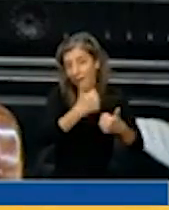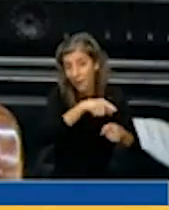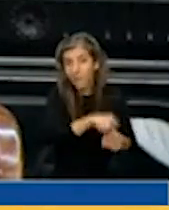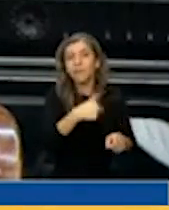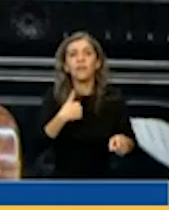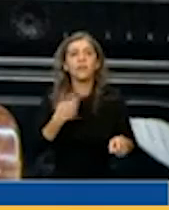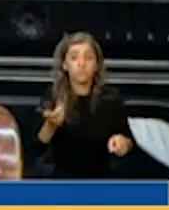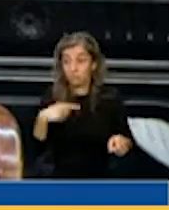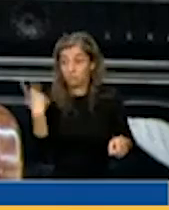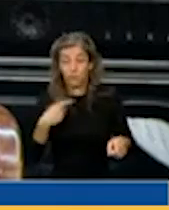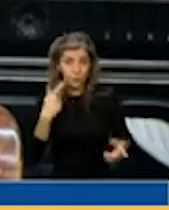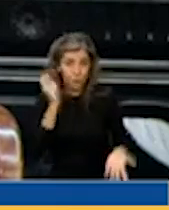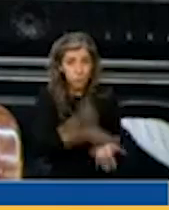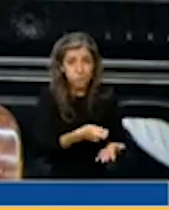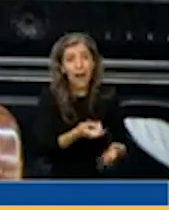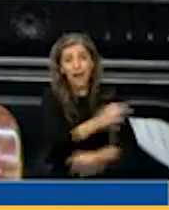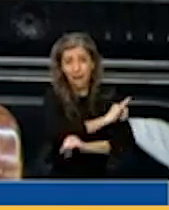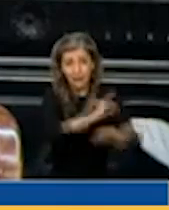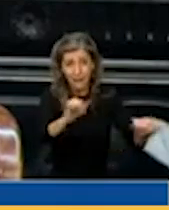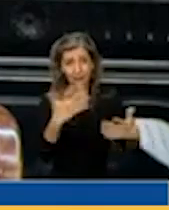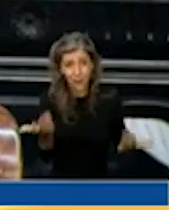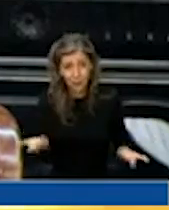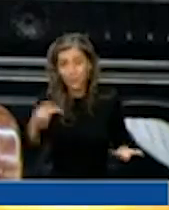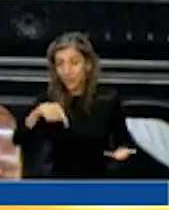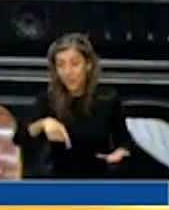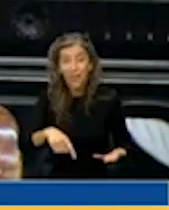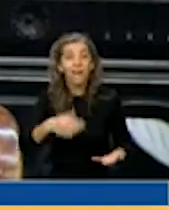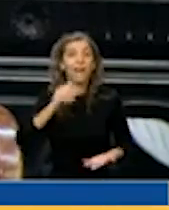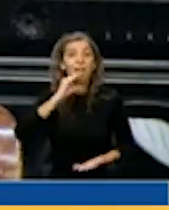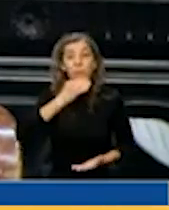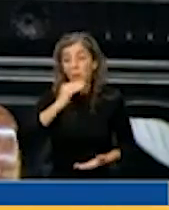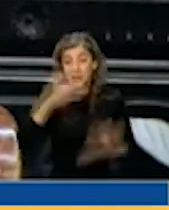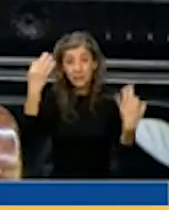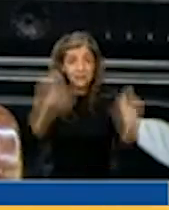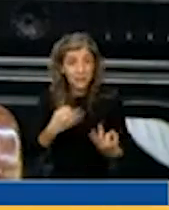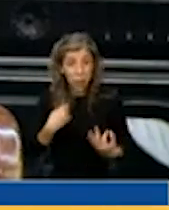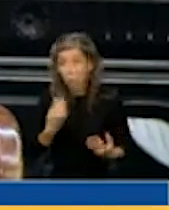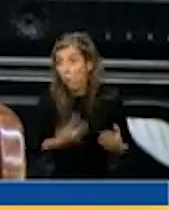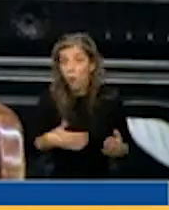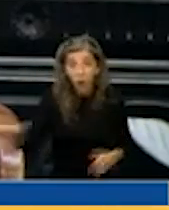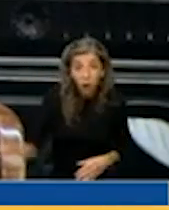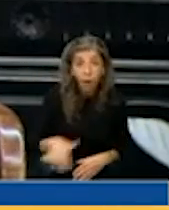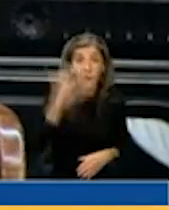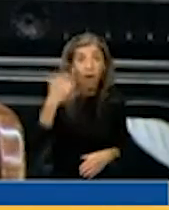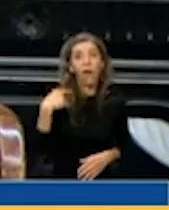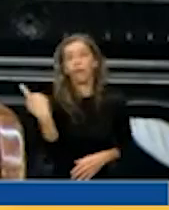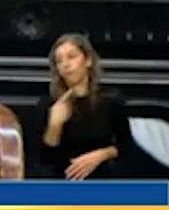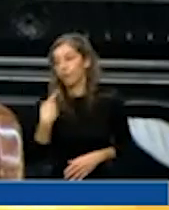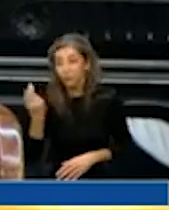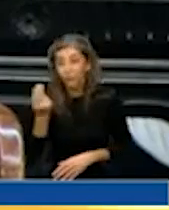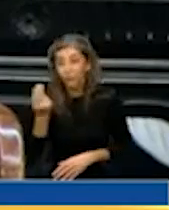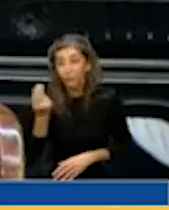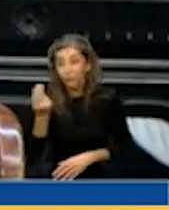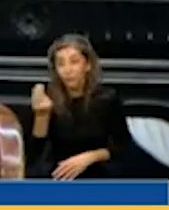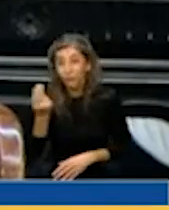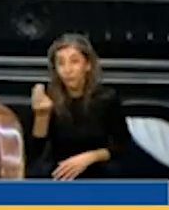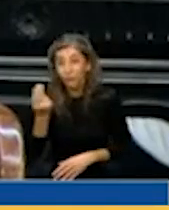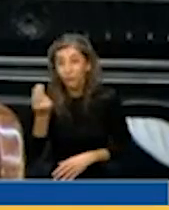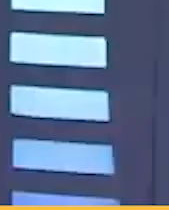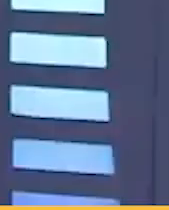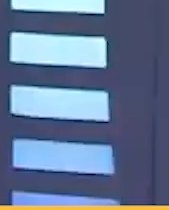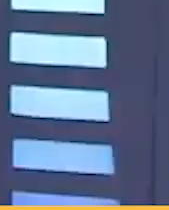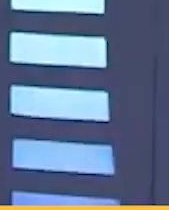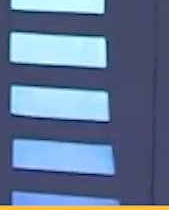quedaremos con la hiperinflación que están gestando estos días en este contexto y hoy en este recinto